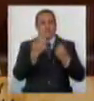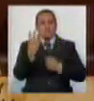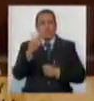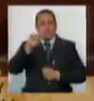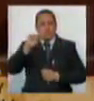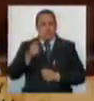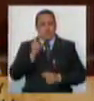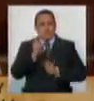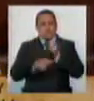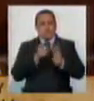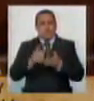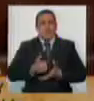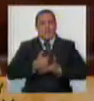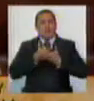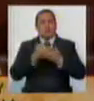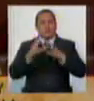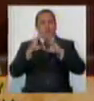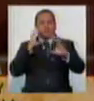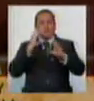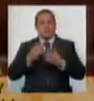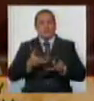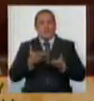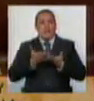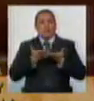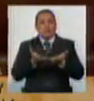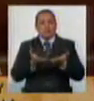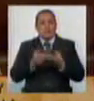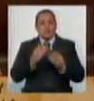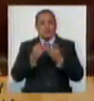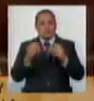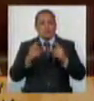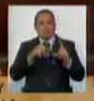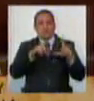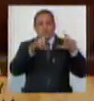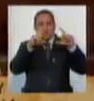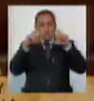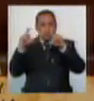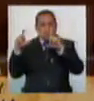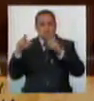como alternativa del transporte y fomento al turismo.